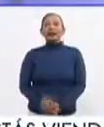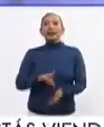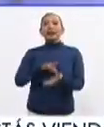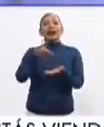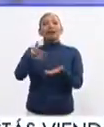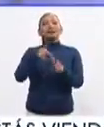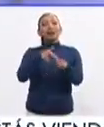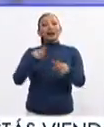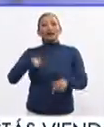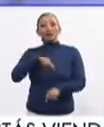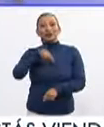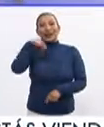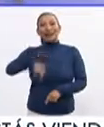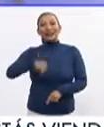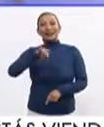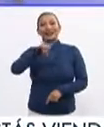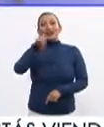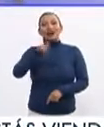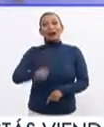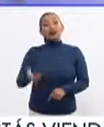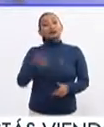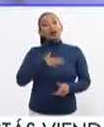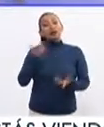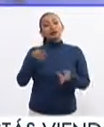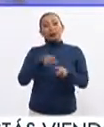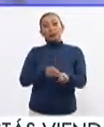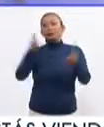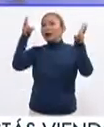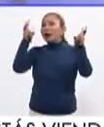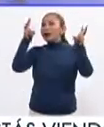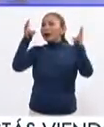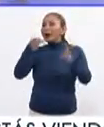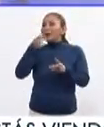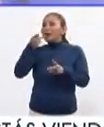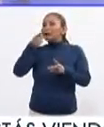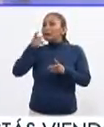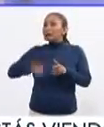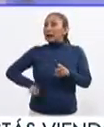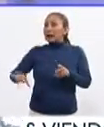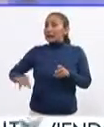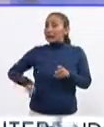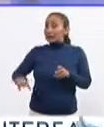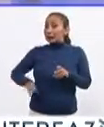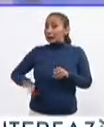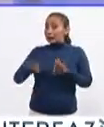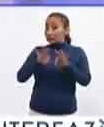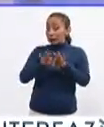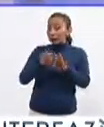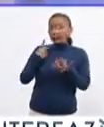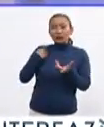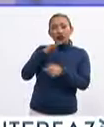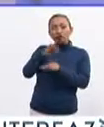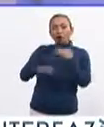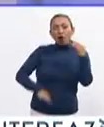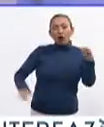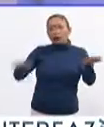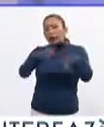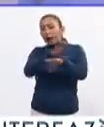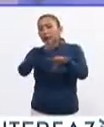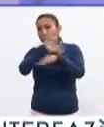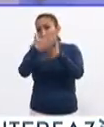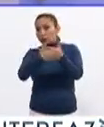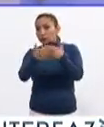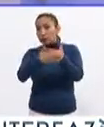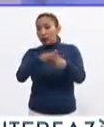Gracias por continuar con nosotros en Interfaz y bueno, seguimos platicando de estos interesantísimos e importantísimos temas, de todos los cambios que se